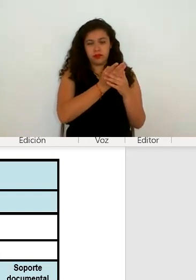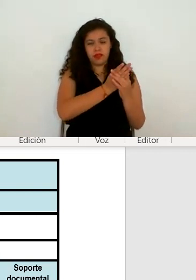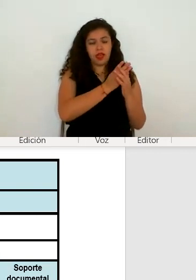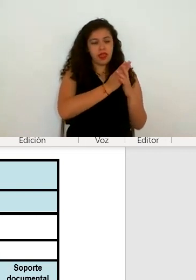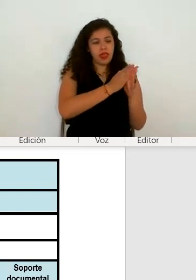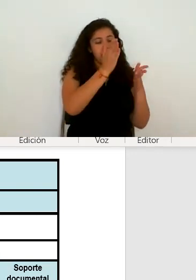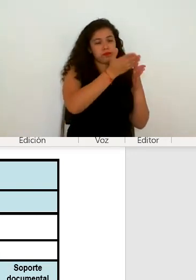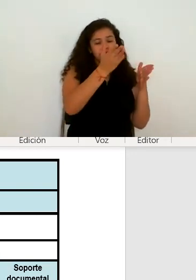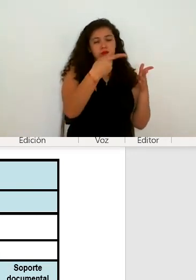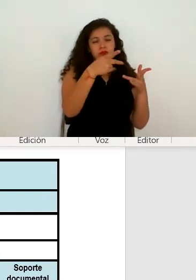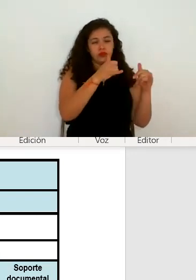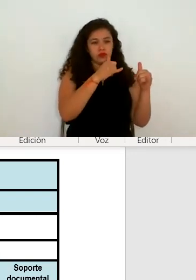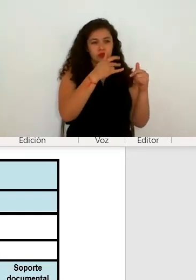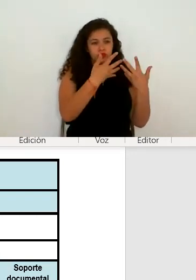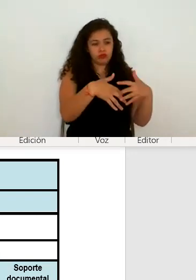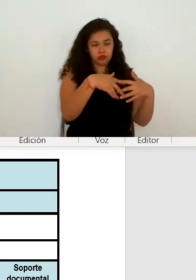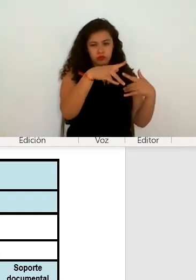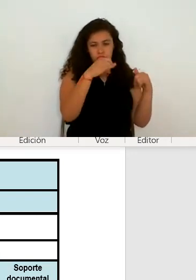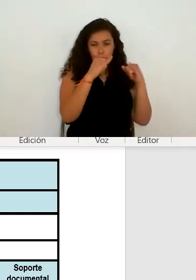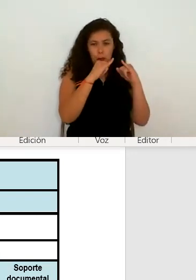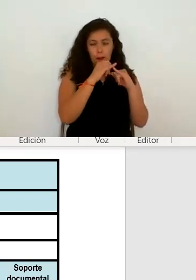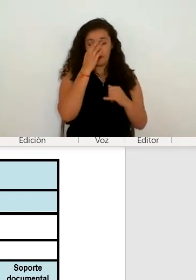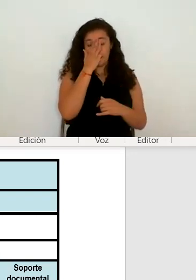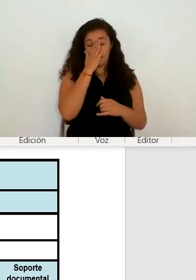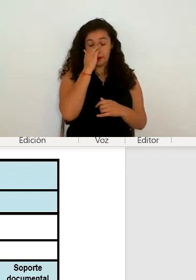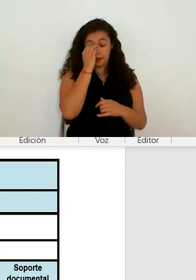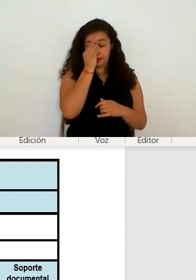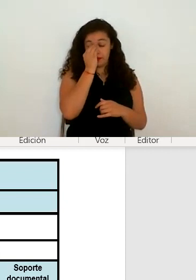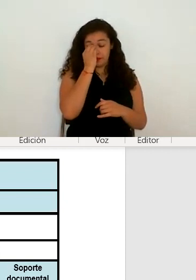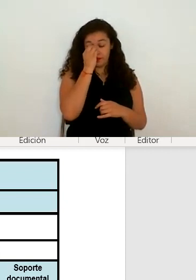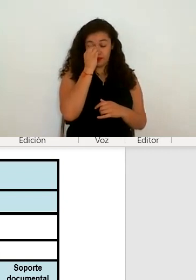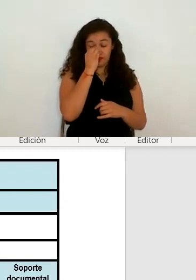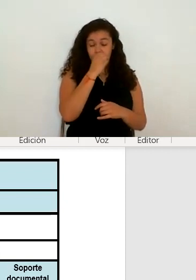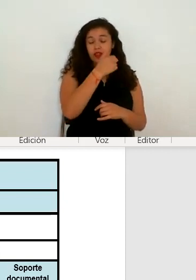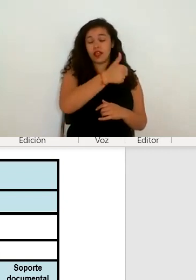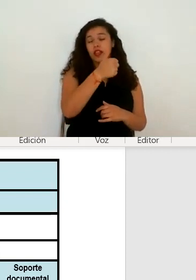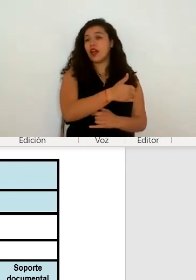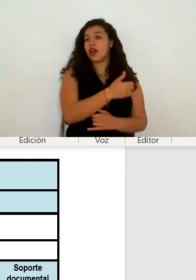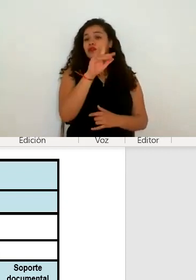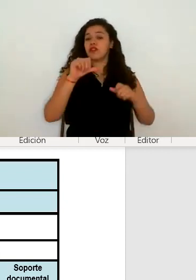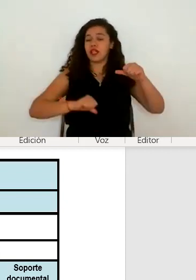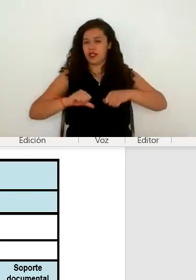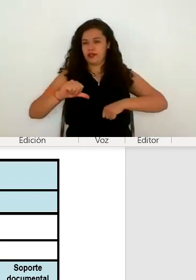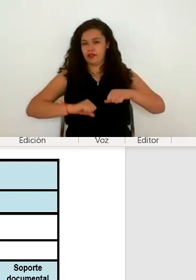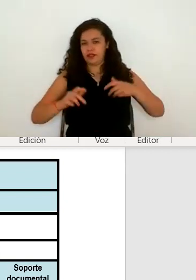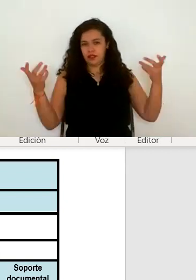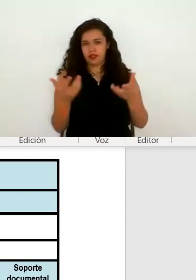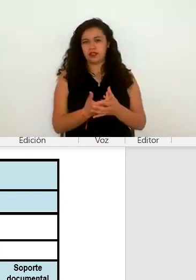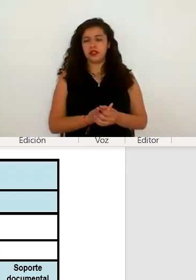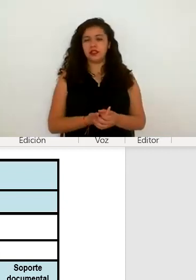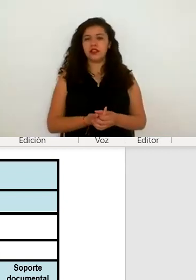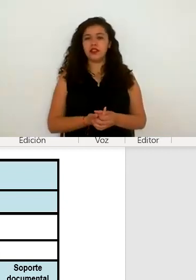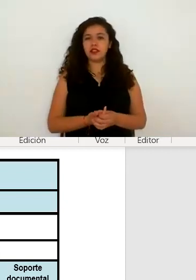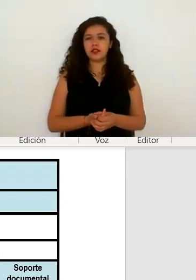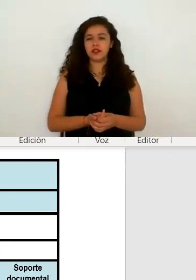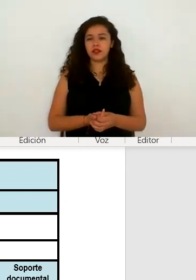de la institución, y luego la serie son ya las actividades que realiza la institución. Entonces aquí ellos tienen